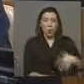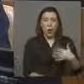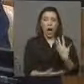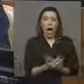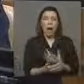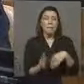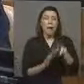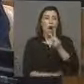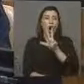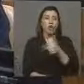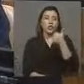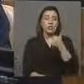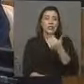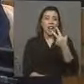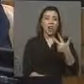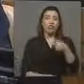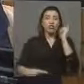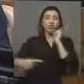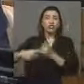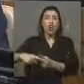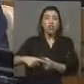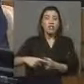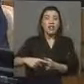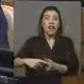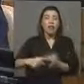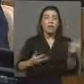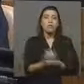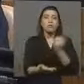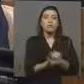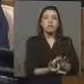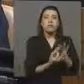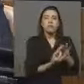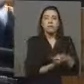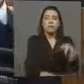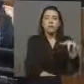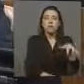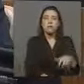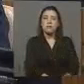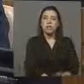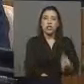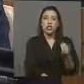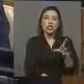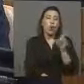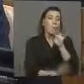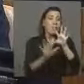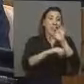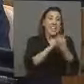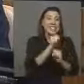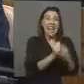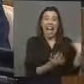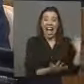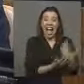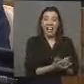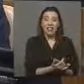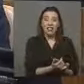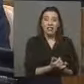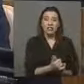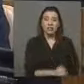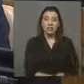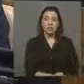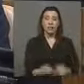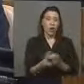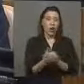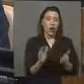Han habido más de 868 sociedades que han sido beneficiadas. Solamente en los últimos 10 años, con este tipo de